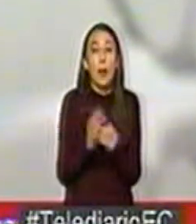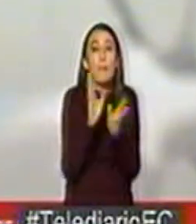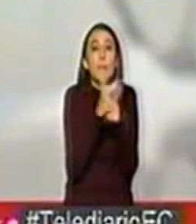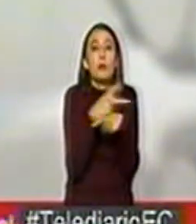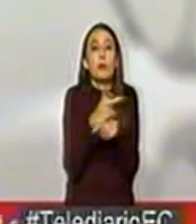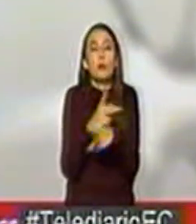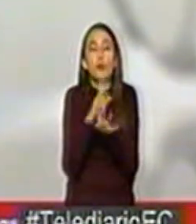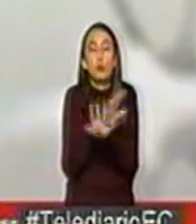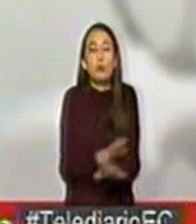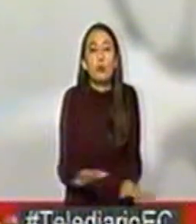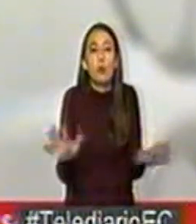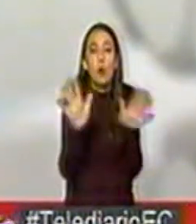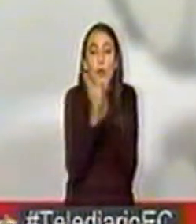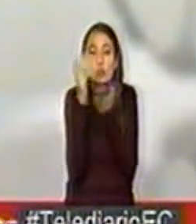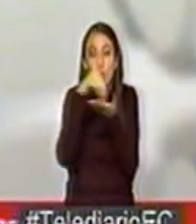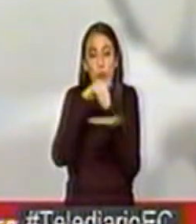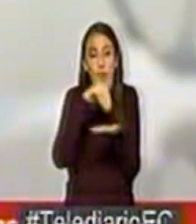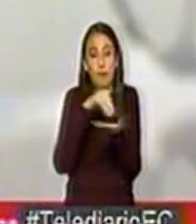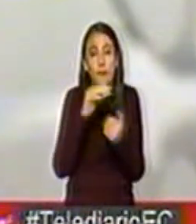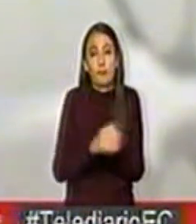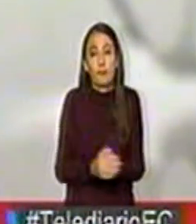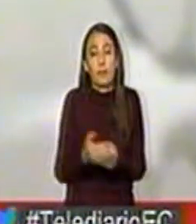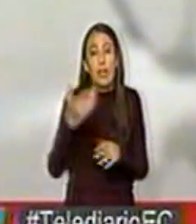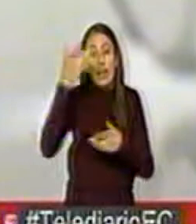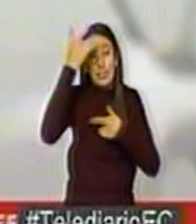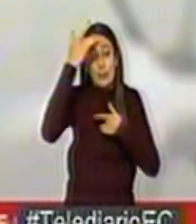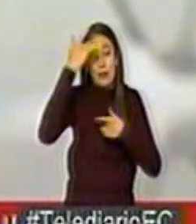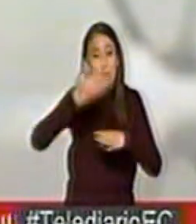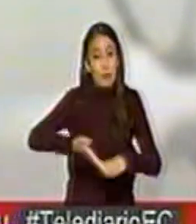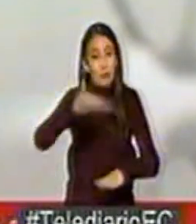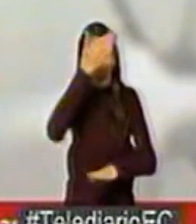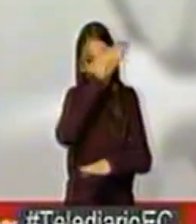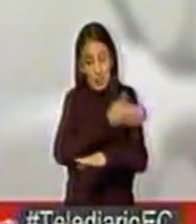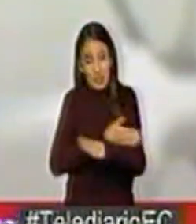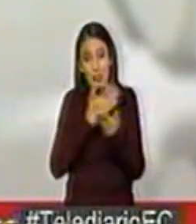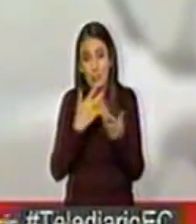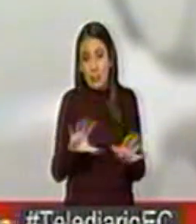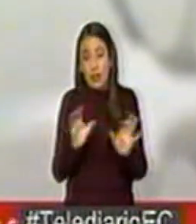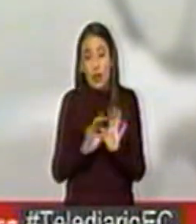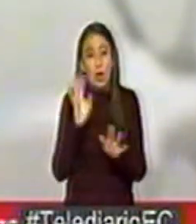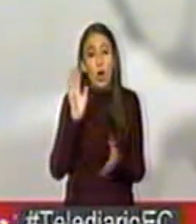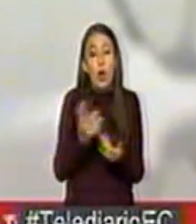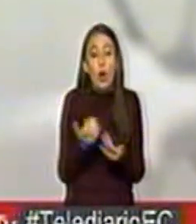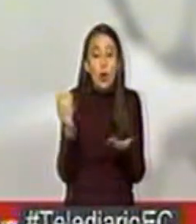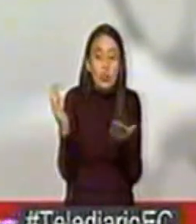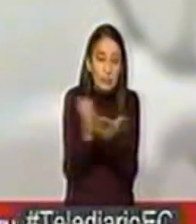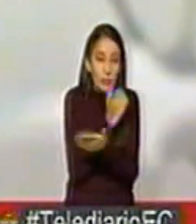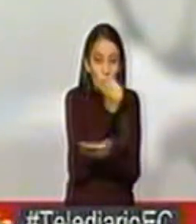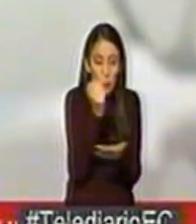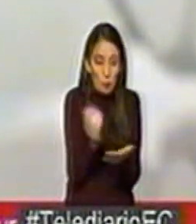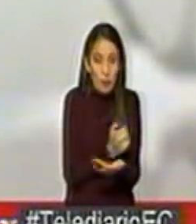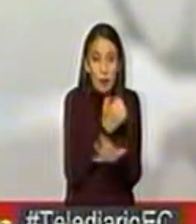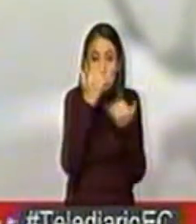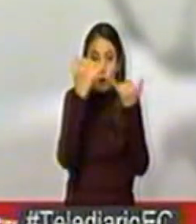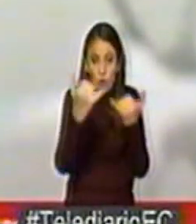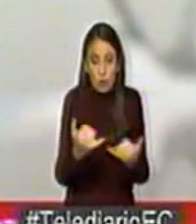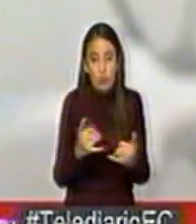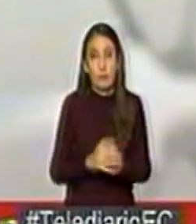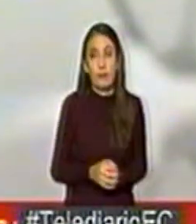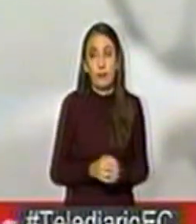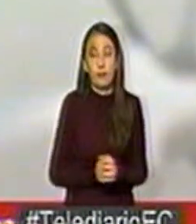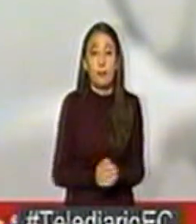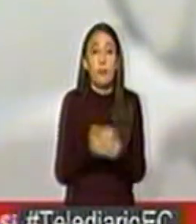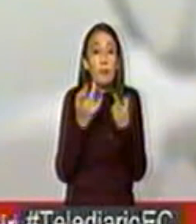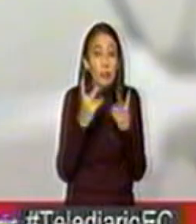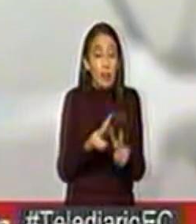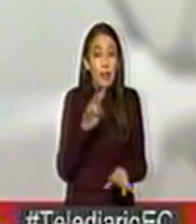Productores, producen nuevamente, estaban enfermos con una condición deteriorada, pues se recupera esa condición. Hace también